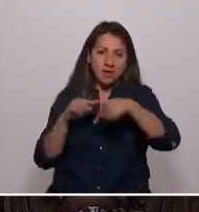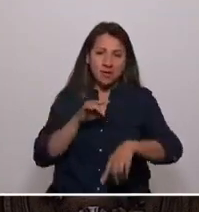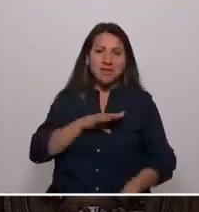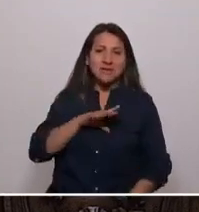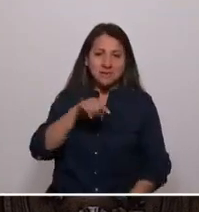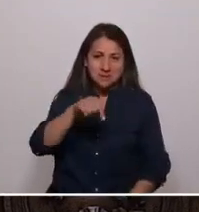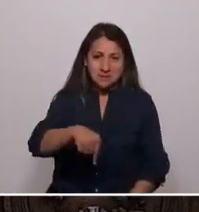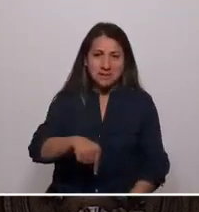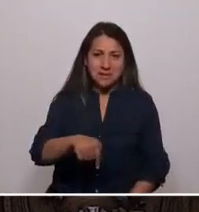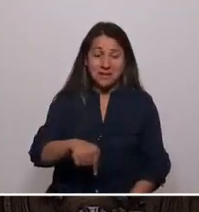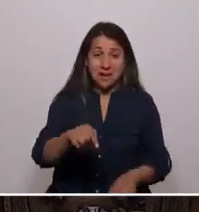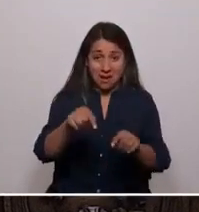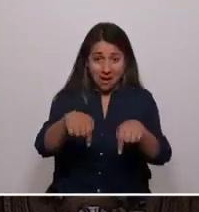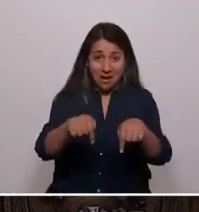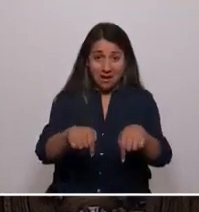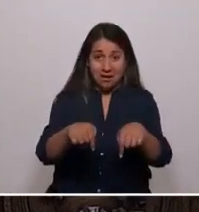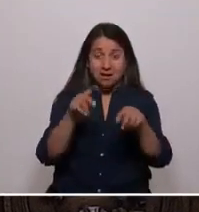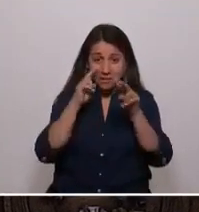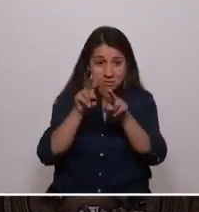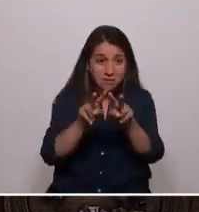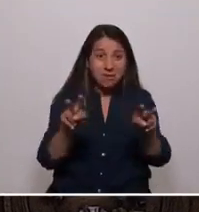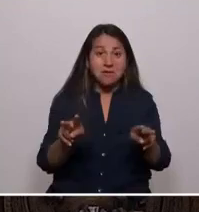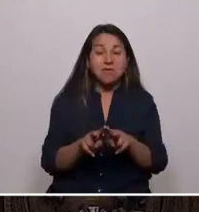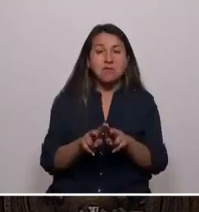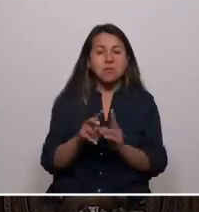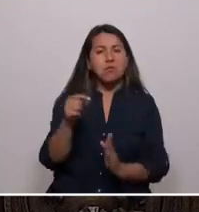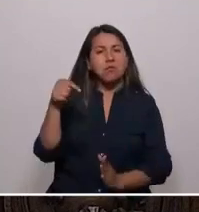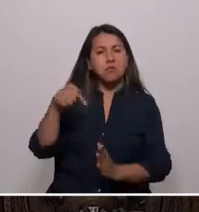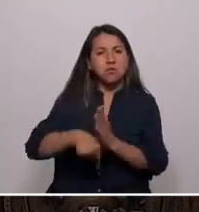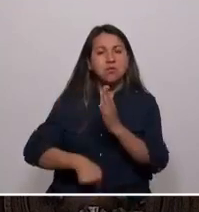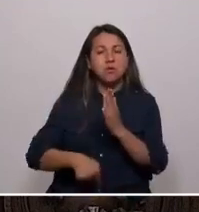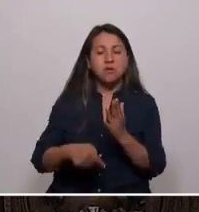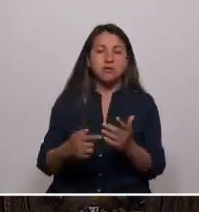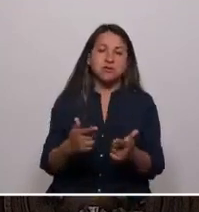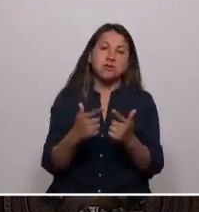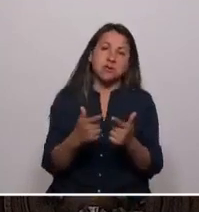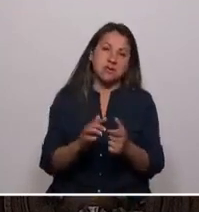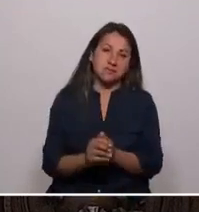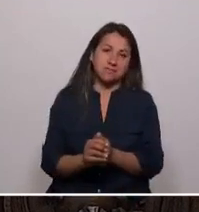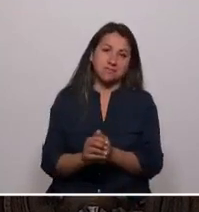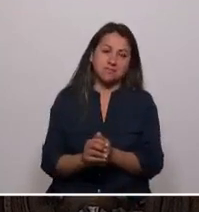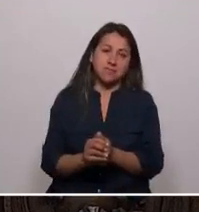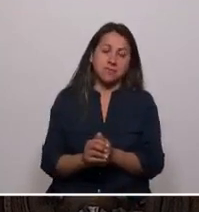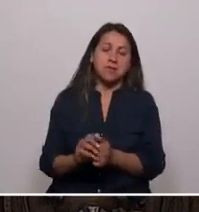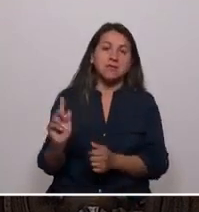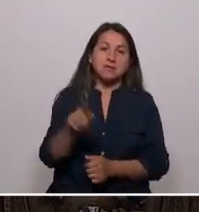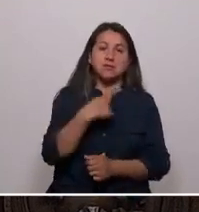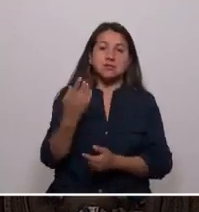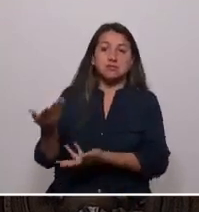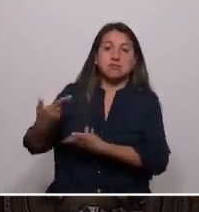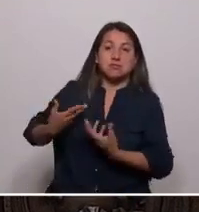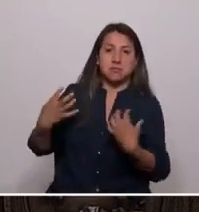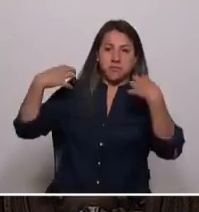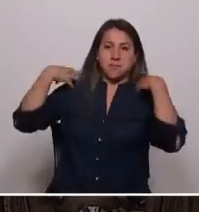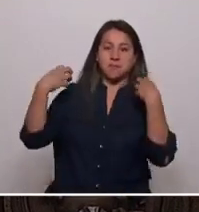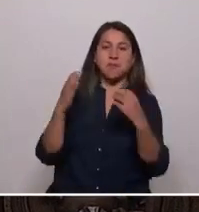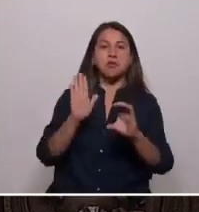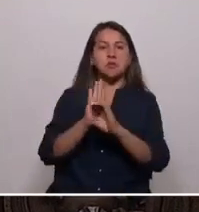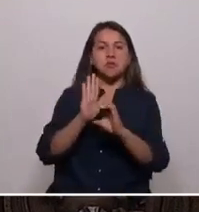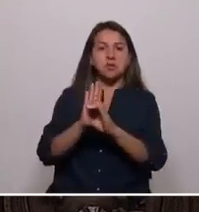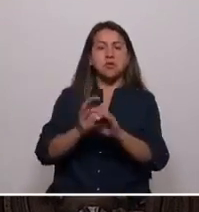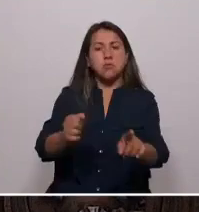es allí donde radica la profundidad y la fortuna de nuestro encargo. Nuestras constituciones han sido a lo largo de la